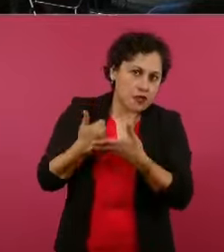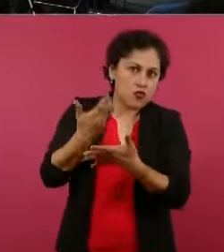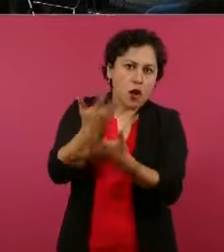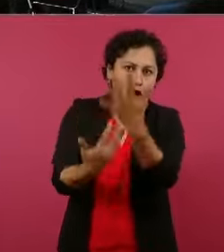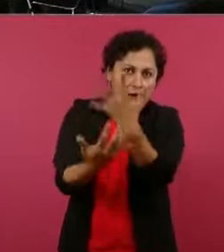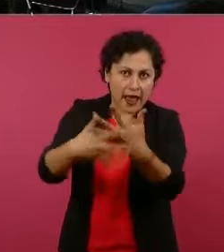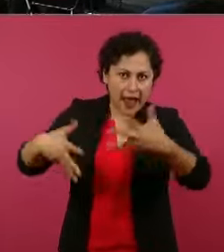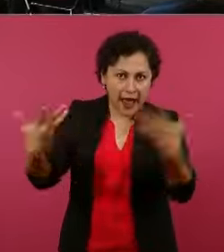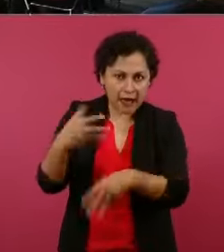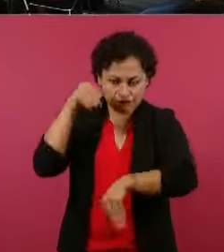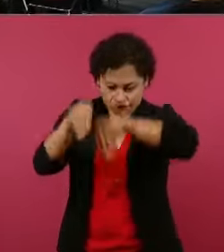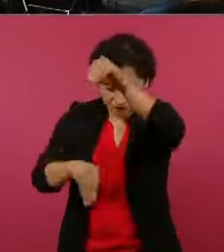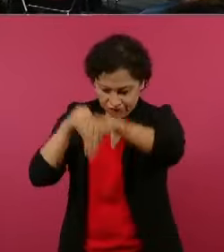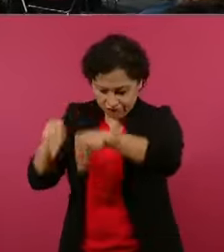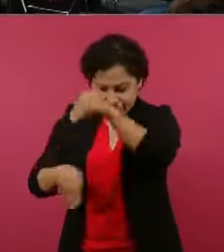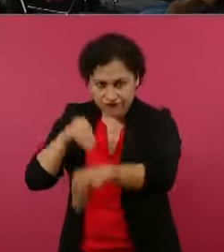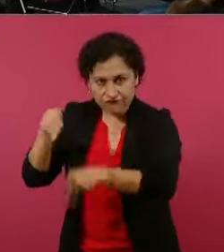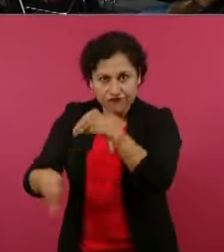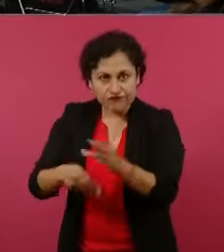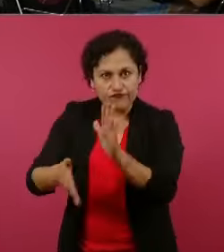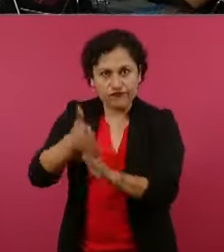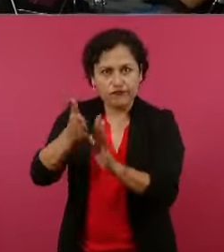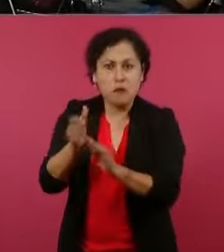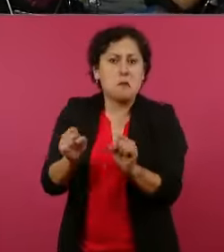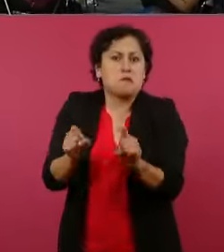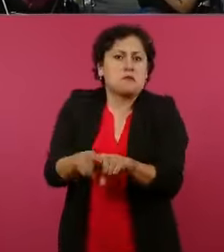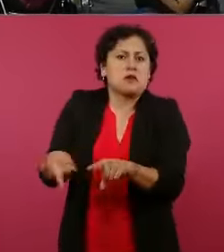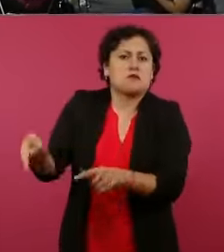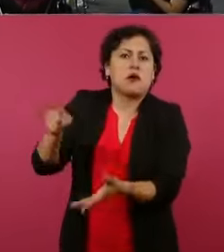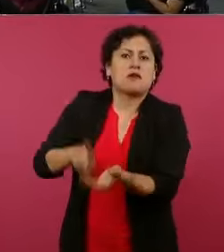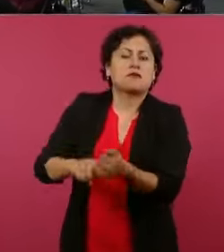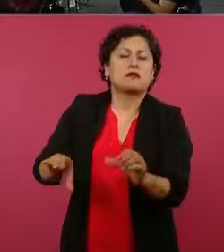las autoridades de usos y